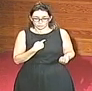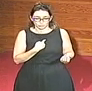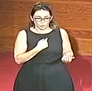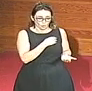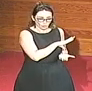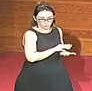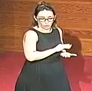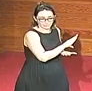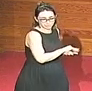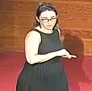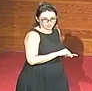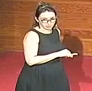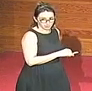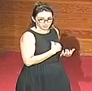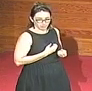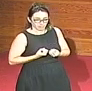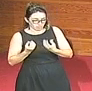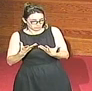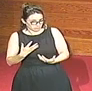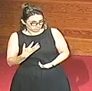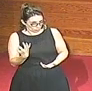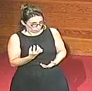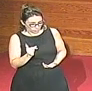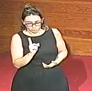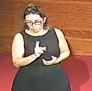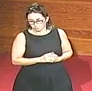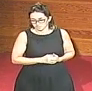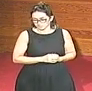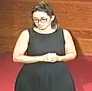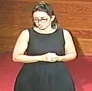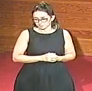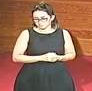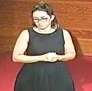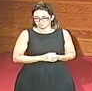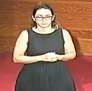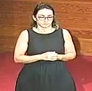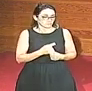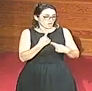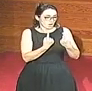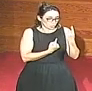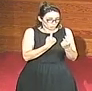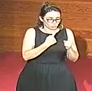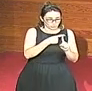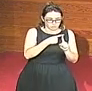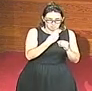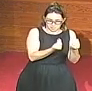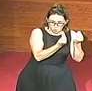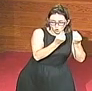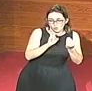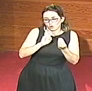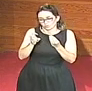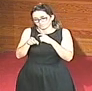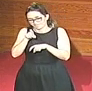es la primera premisa, ¿no? Hay avances, hay retrocesos. Antes os decía lo de que no hay una